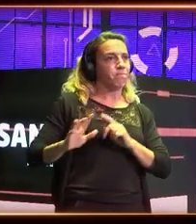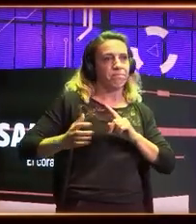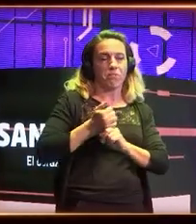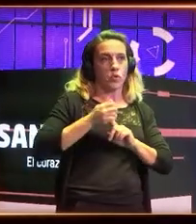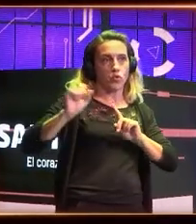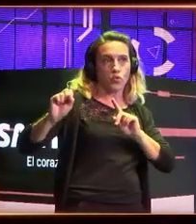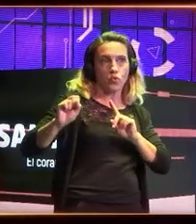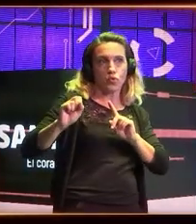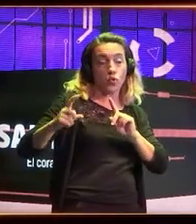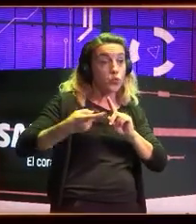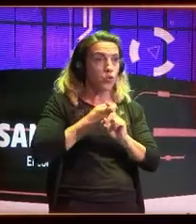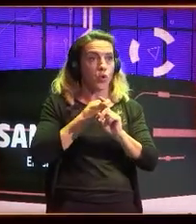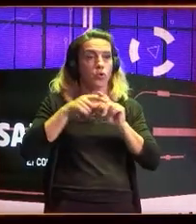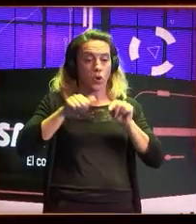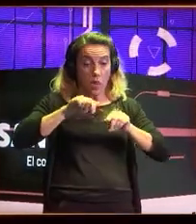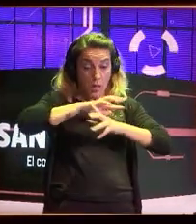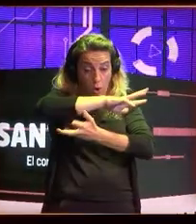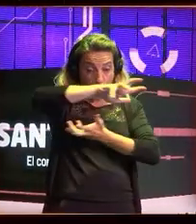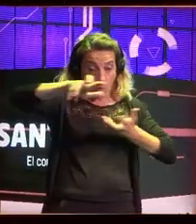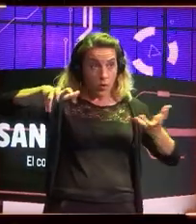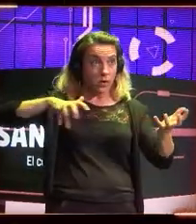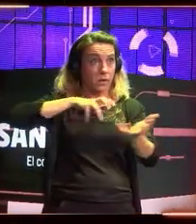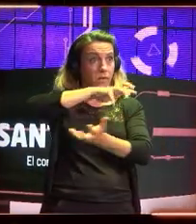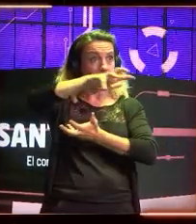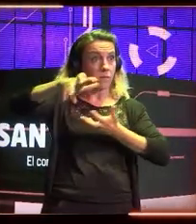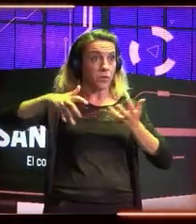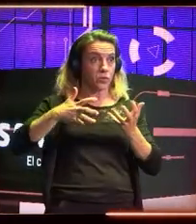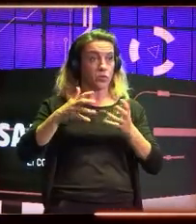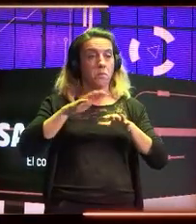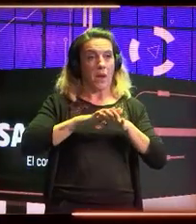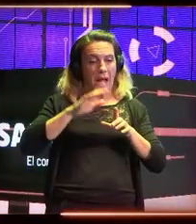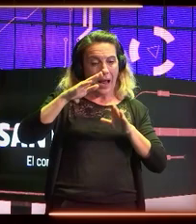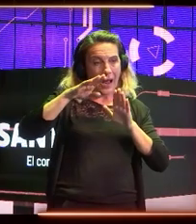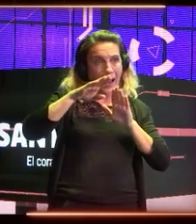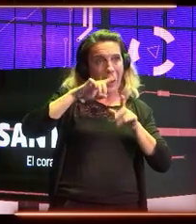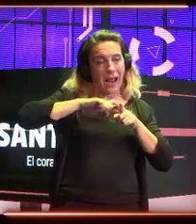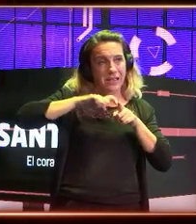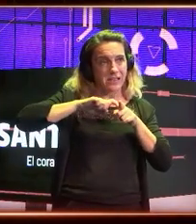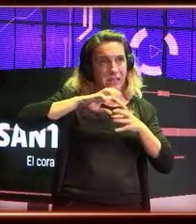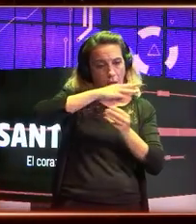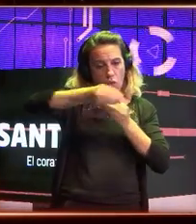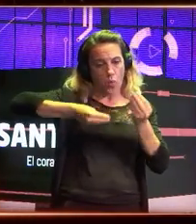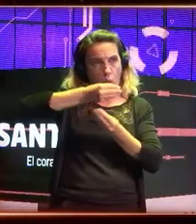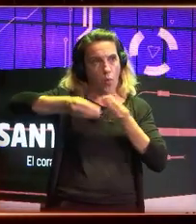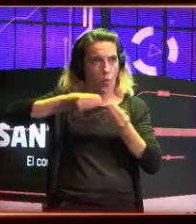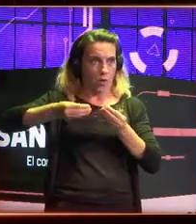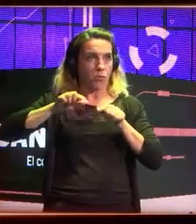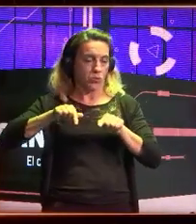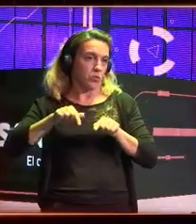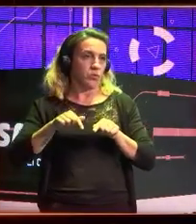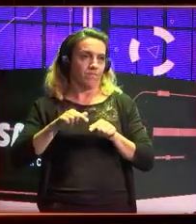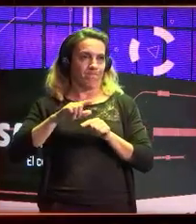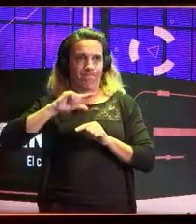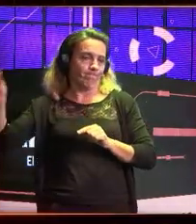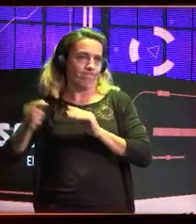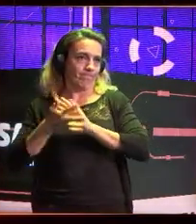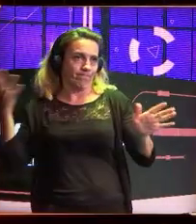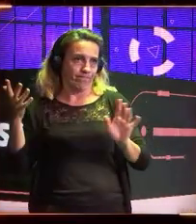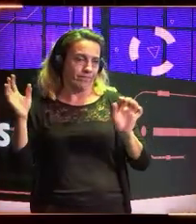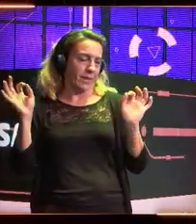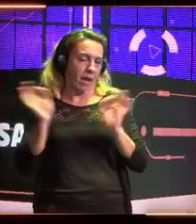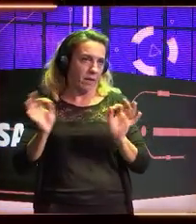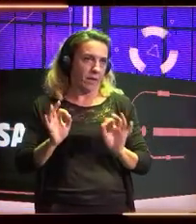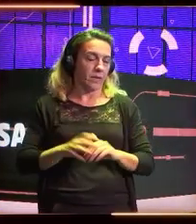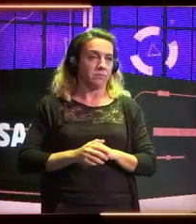universo que dotaba a estos cuerpos de esta característica nada podía escapar pero los físicos no le dieron mucha